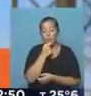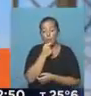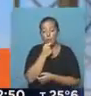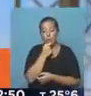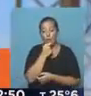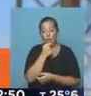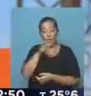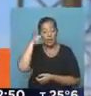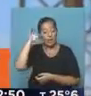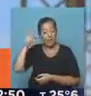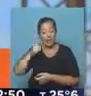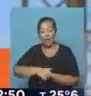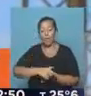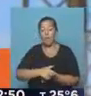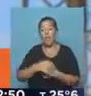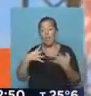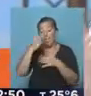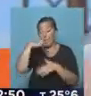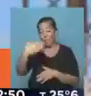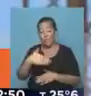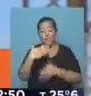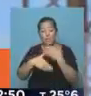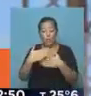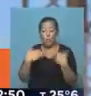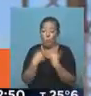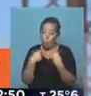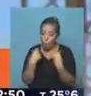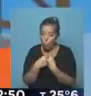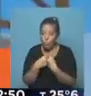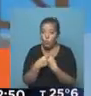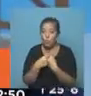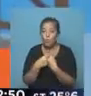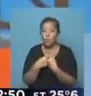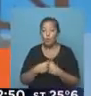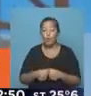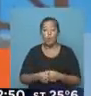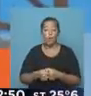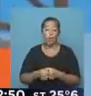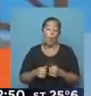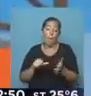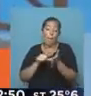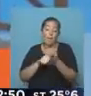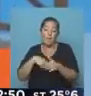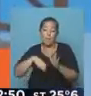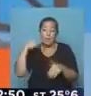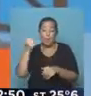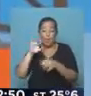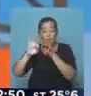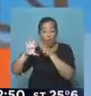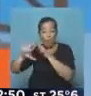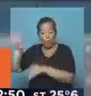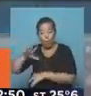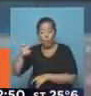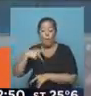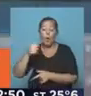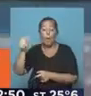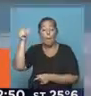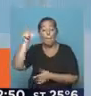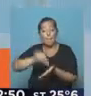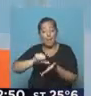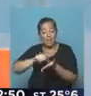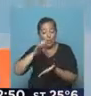Italia de la posguerra digamos un país que se desarrolló muchísimo y se convirtió en una potencia económica uno de los PS más altos de Europa y sin embargo un país muy corrupto lo mismo